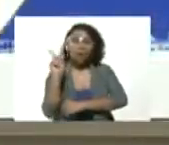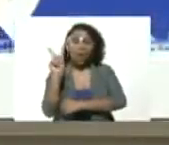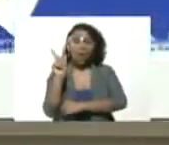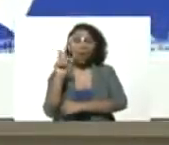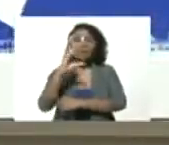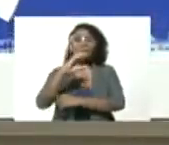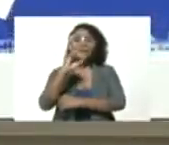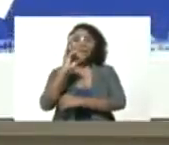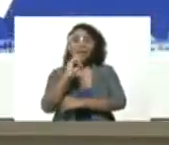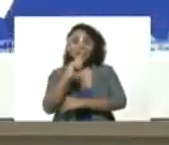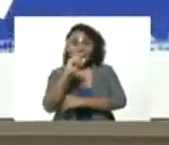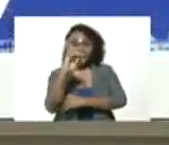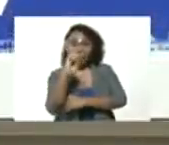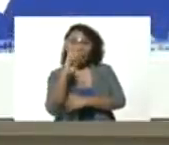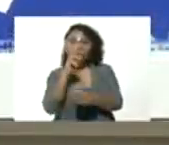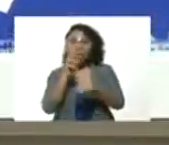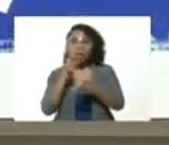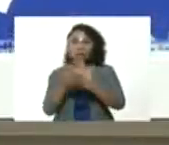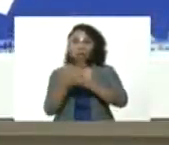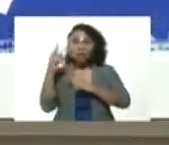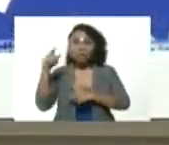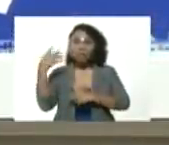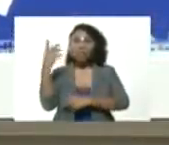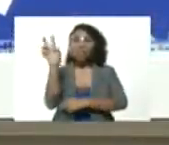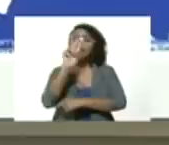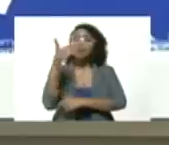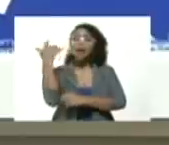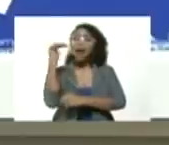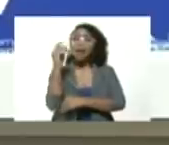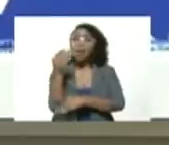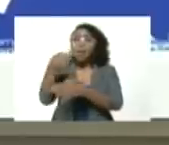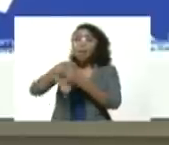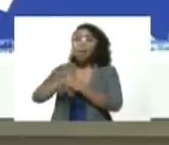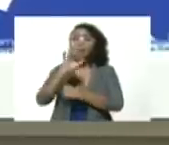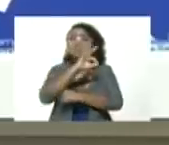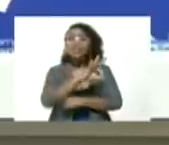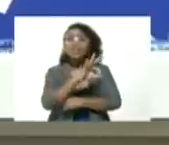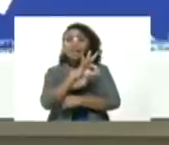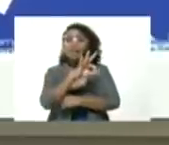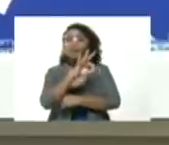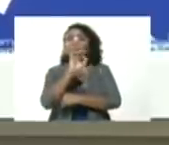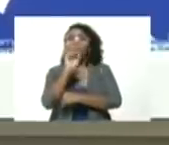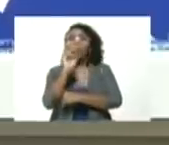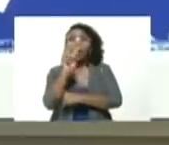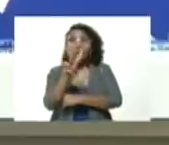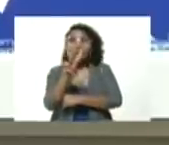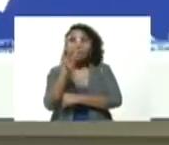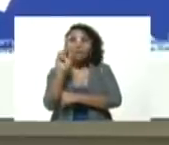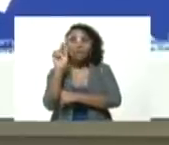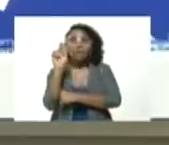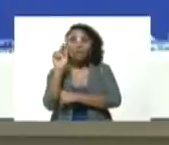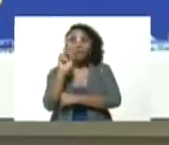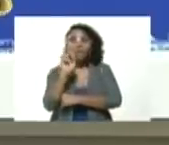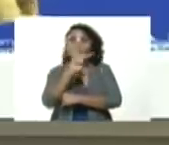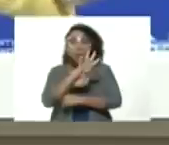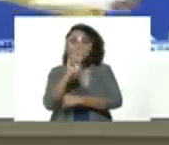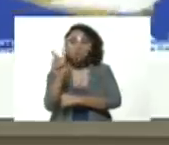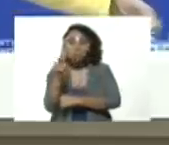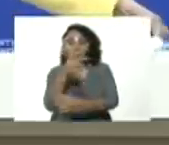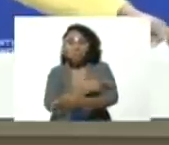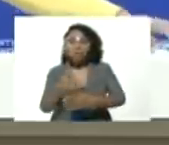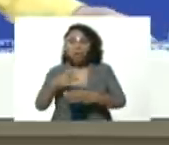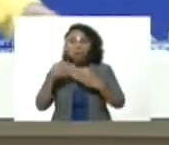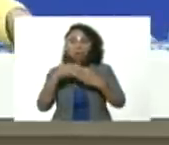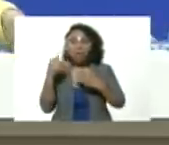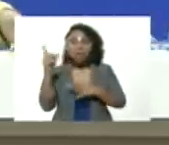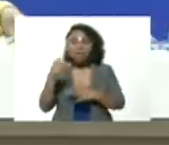Citibank, donde Venezuela tiene depositados 342 millones de dólares. La